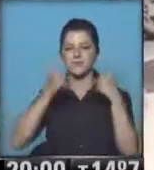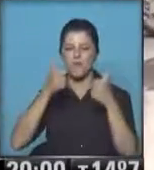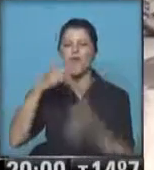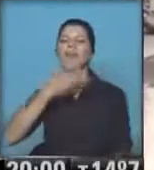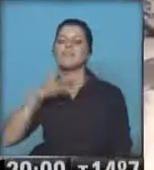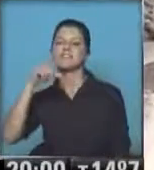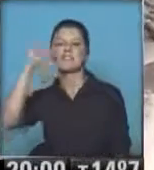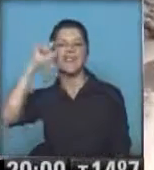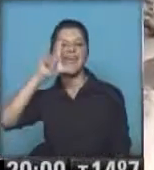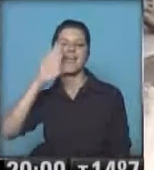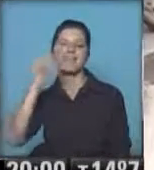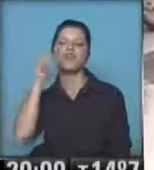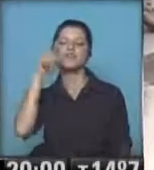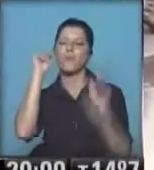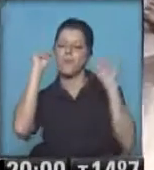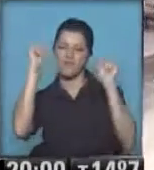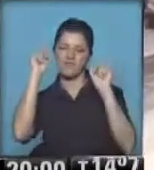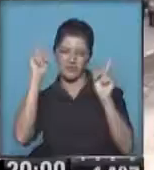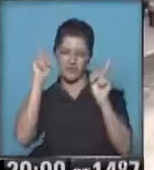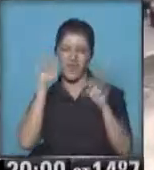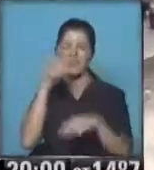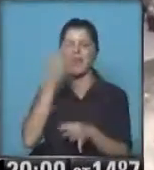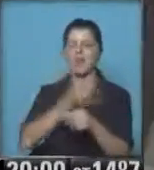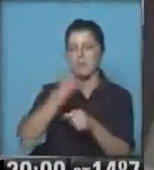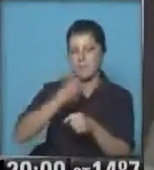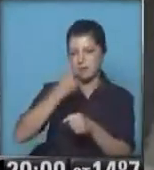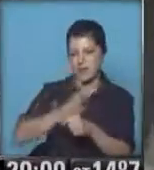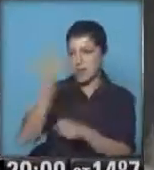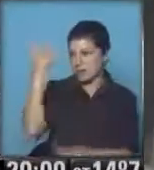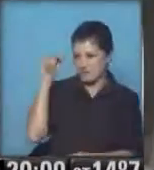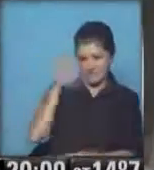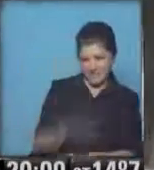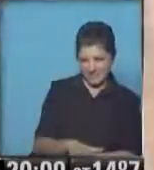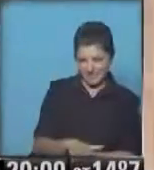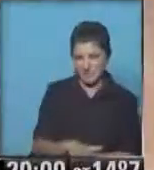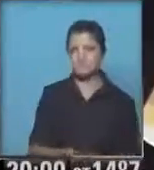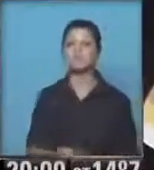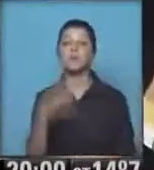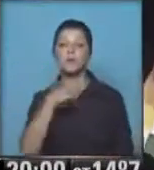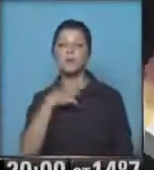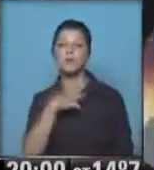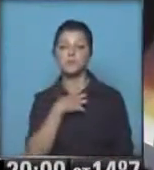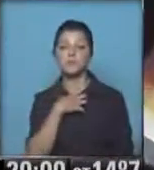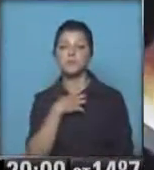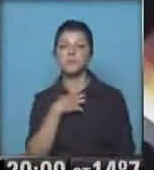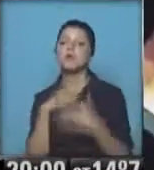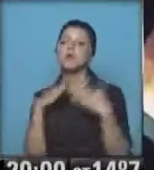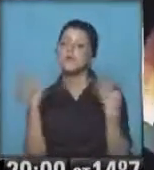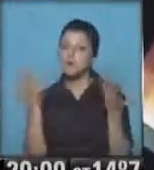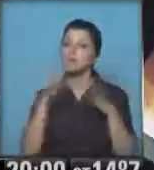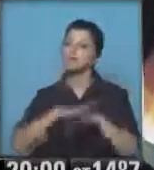Doña Elba, la maestra primaria de Evo Morales, cuando este era pequeño. Como alumno bueno, un